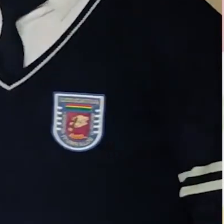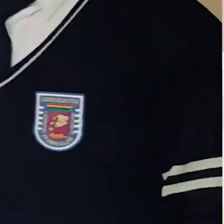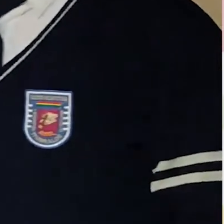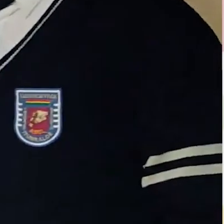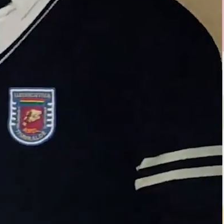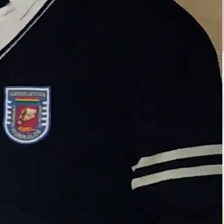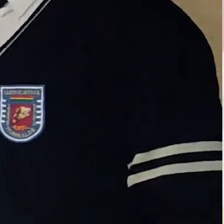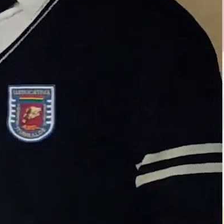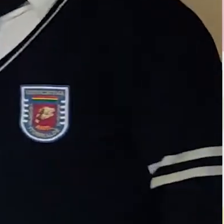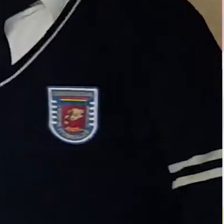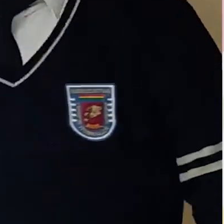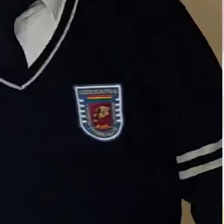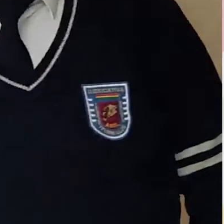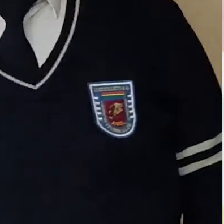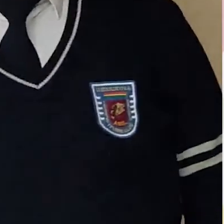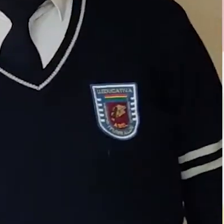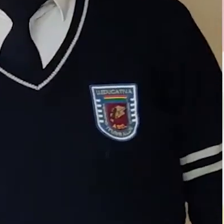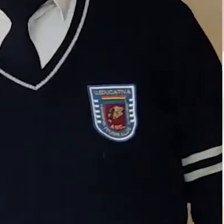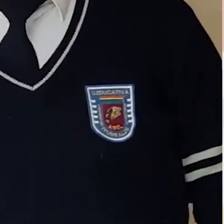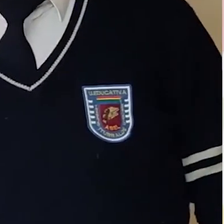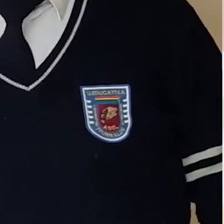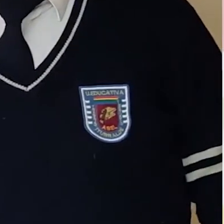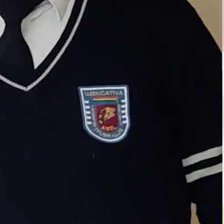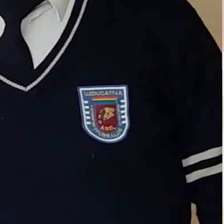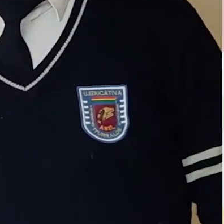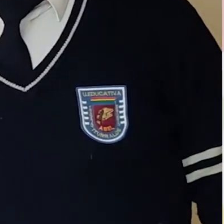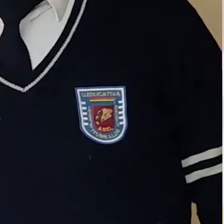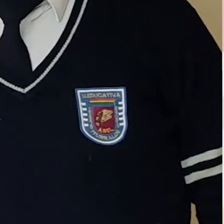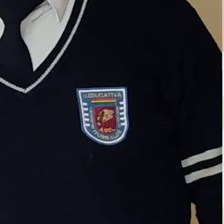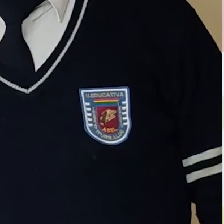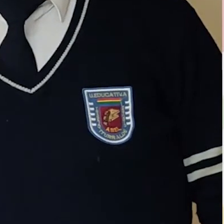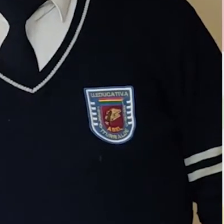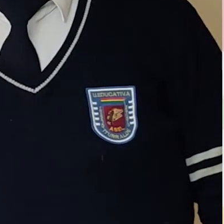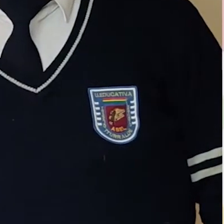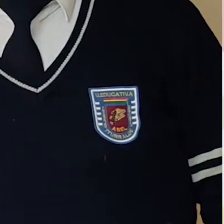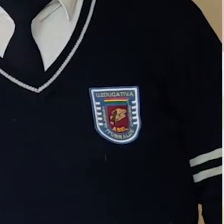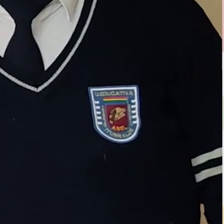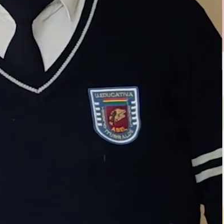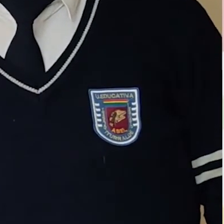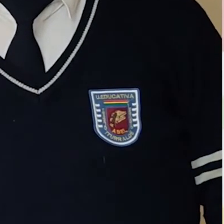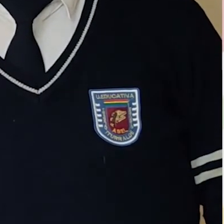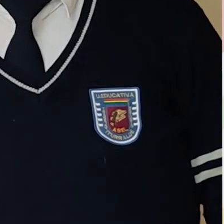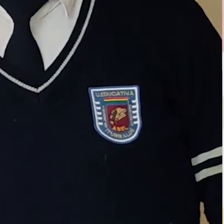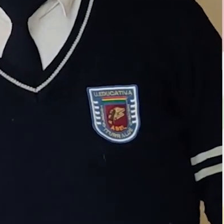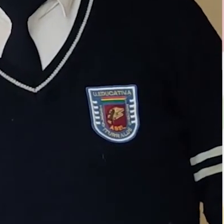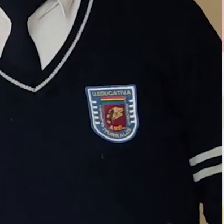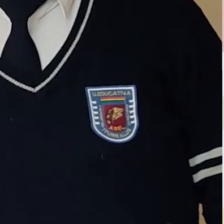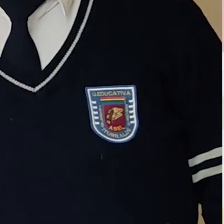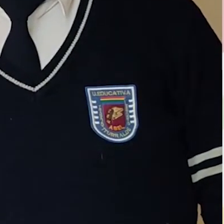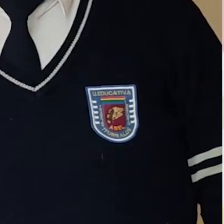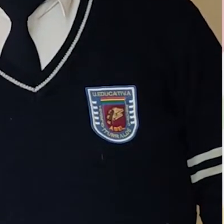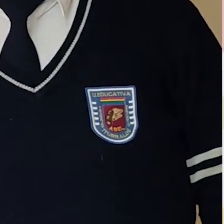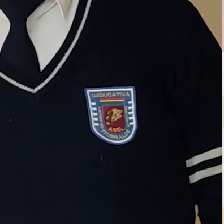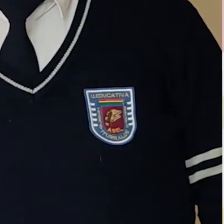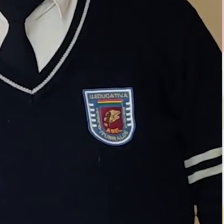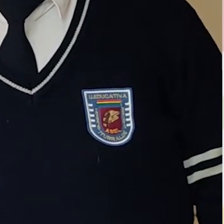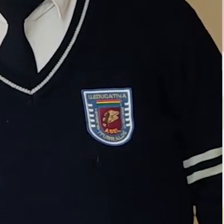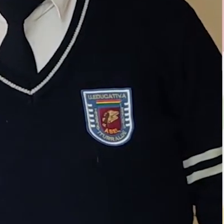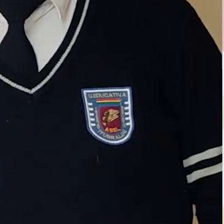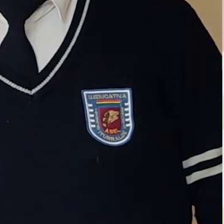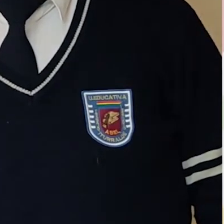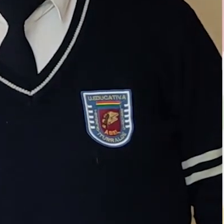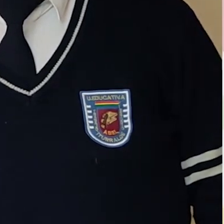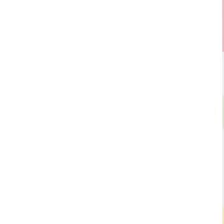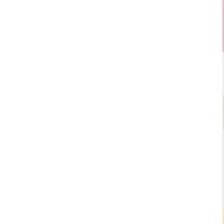prevención es el descansar bien. Dormir suficiente puede ayudar a mantener fuerte a tus sistemas respiratorio, cardiovascular